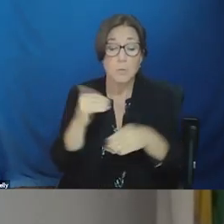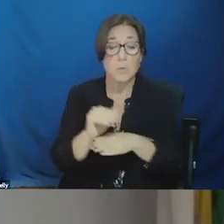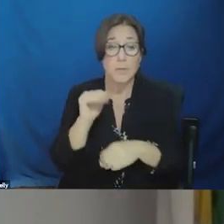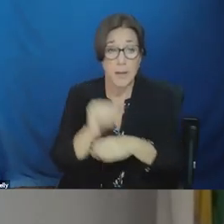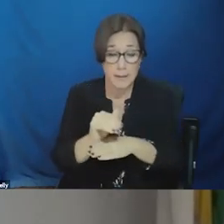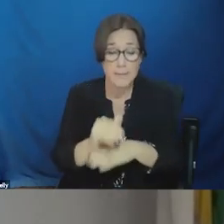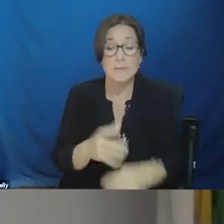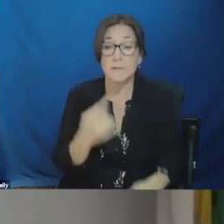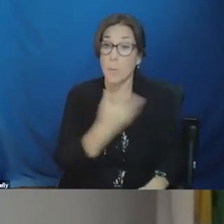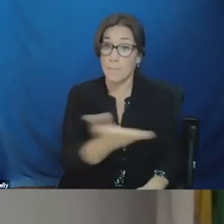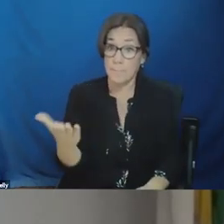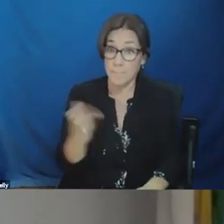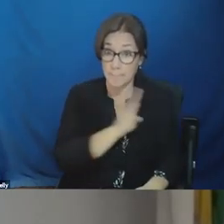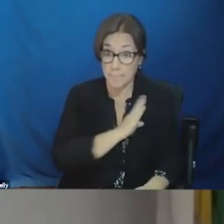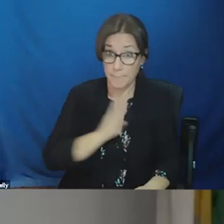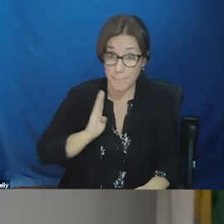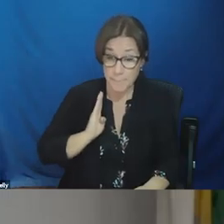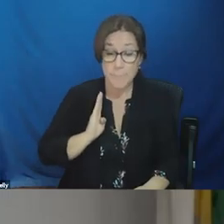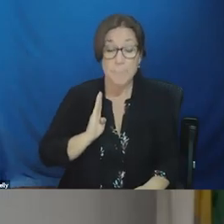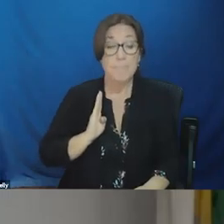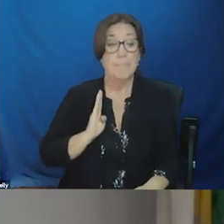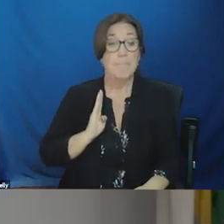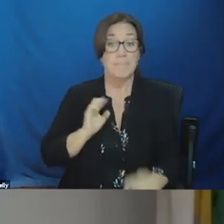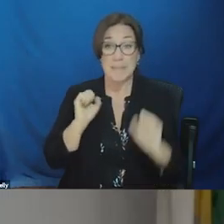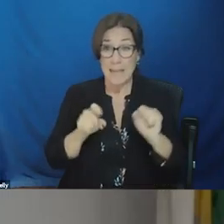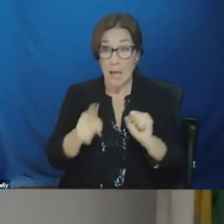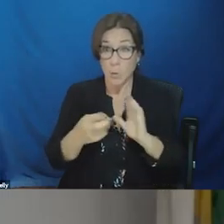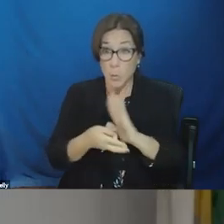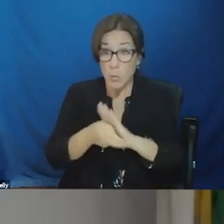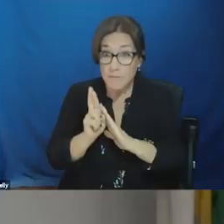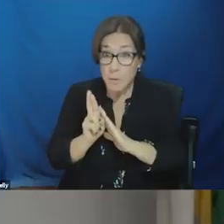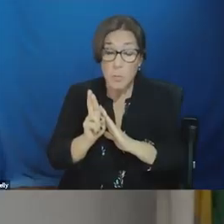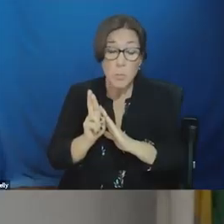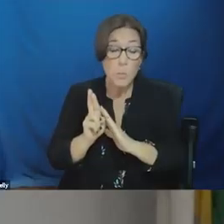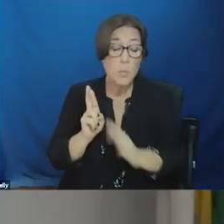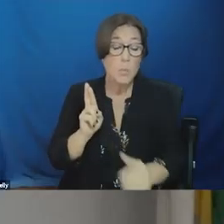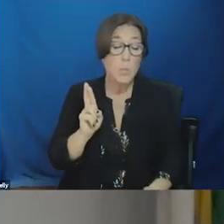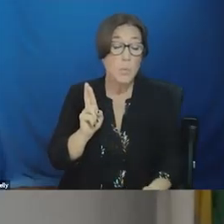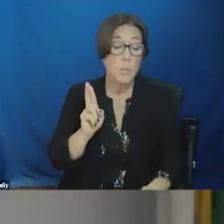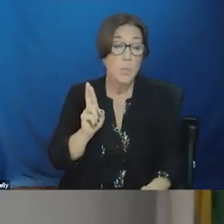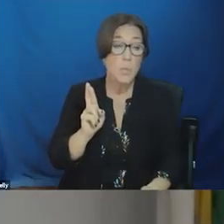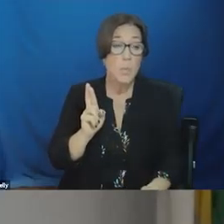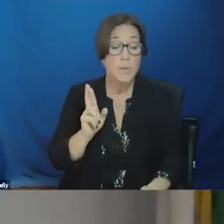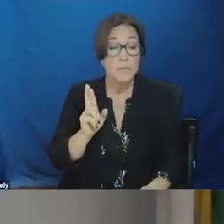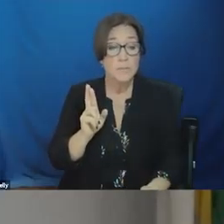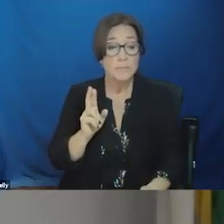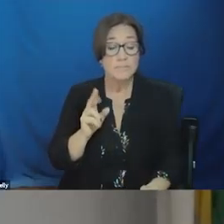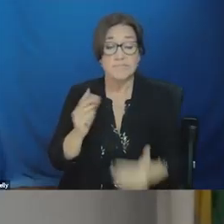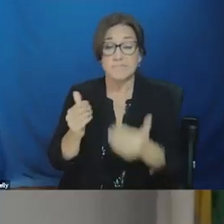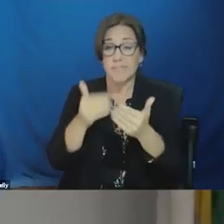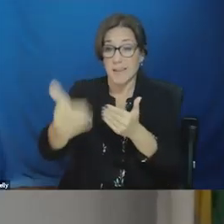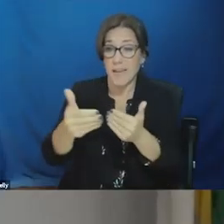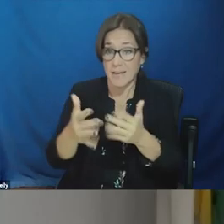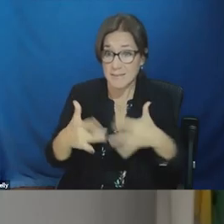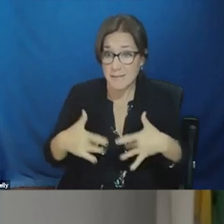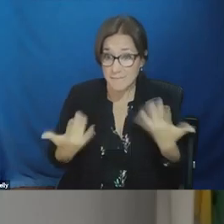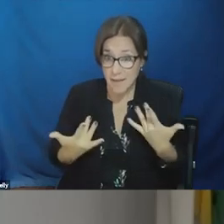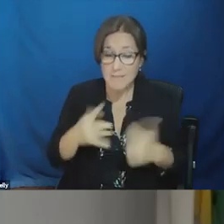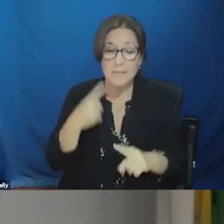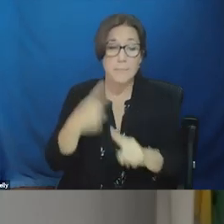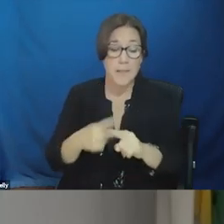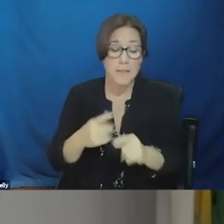y me gustaría que ustedes repasen el orden del día y los eventos en el